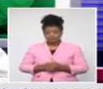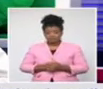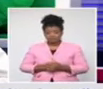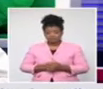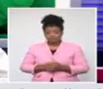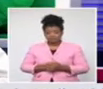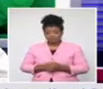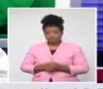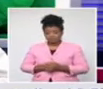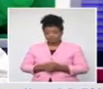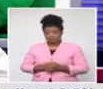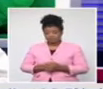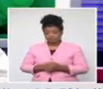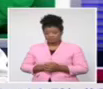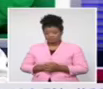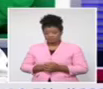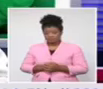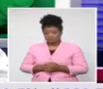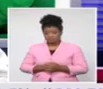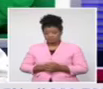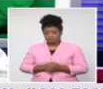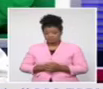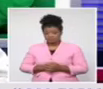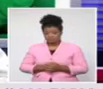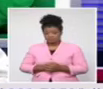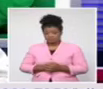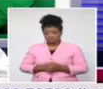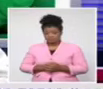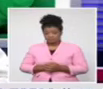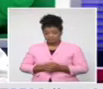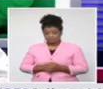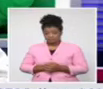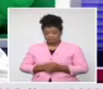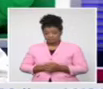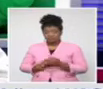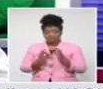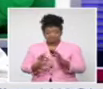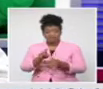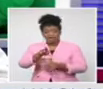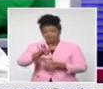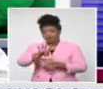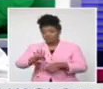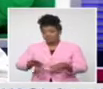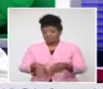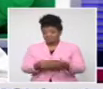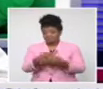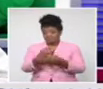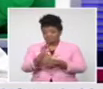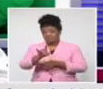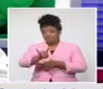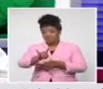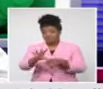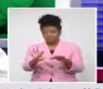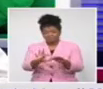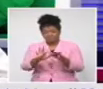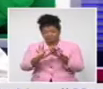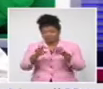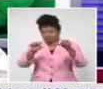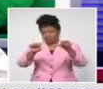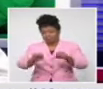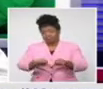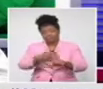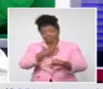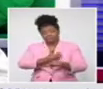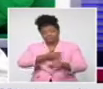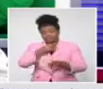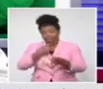9 días en terapia intensiva, porque realmente estuvo 14 días, pues lamentablemente fallece